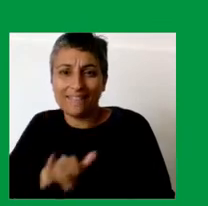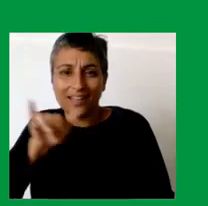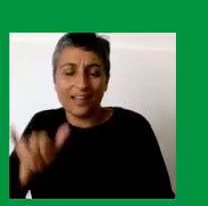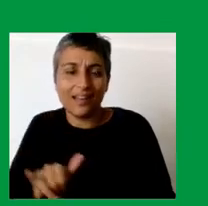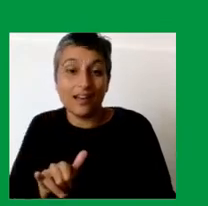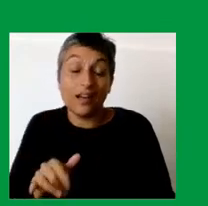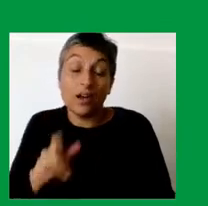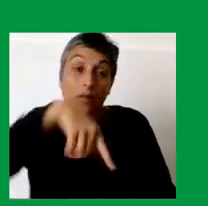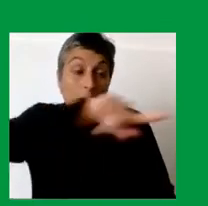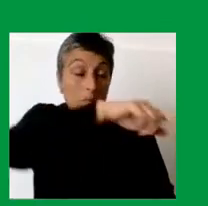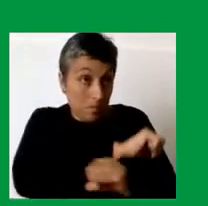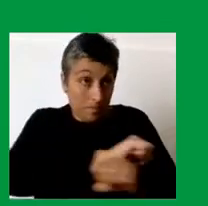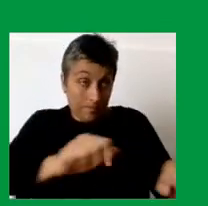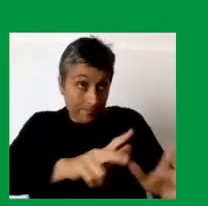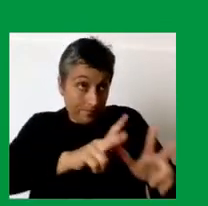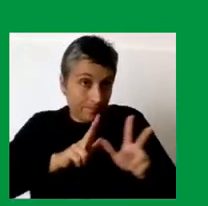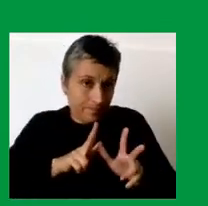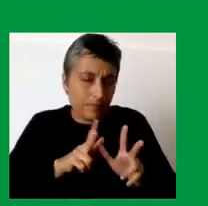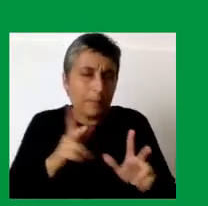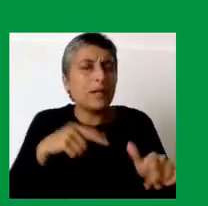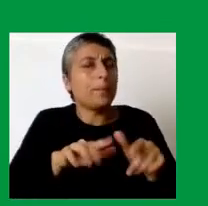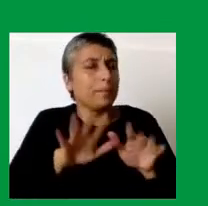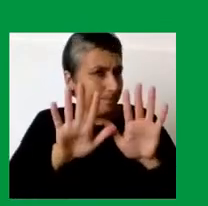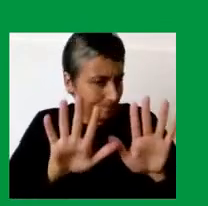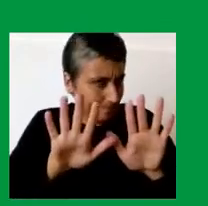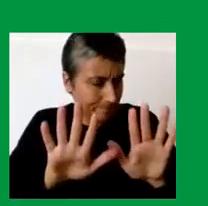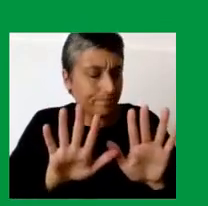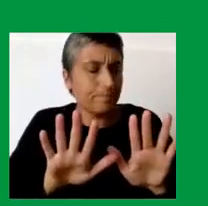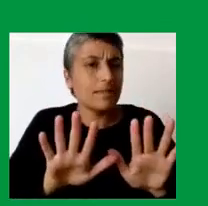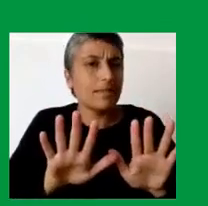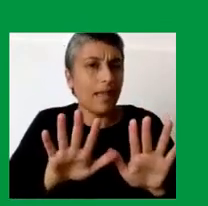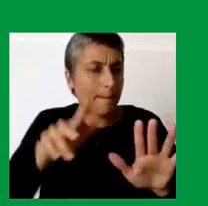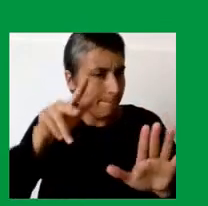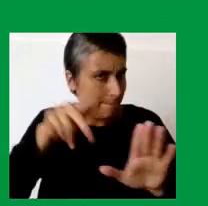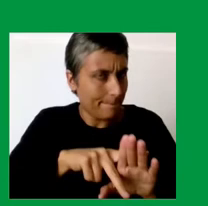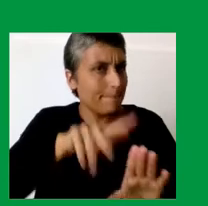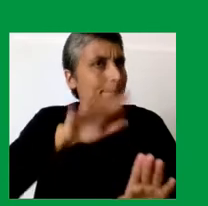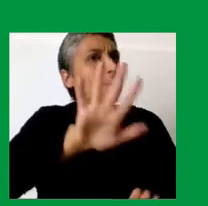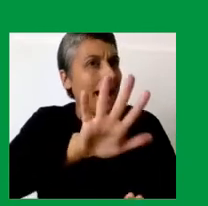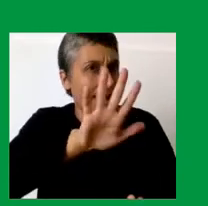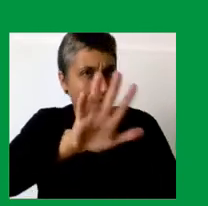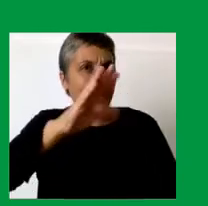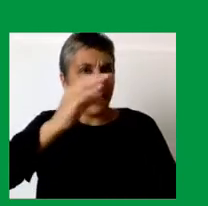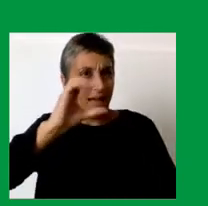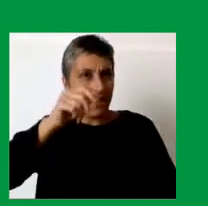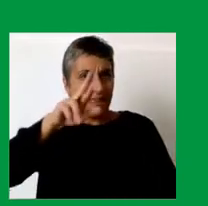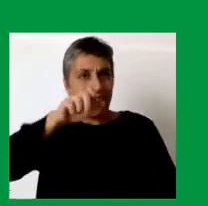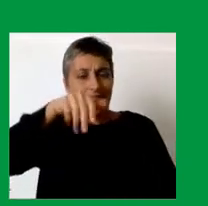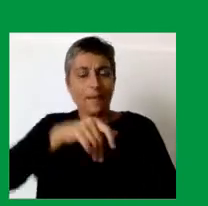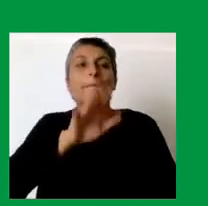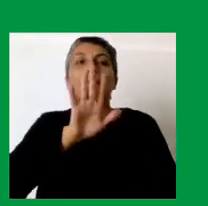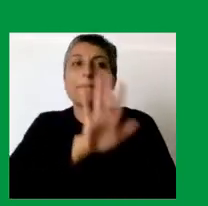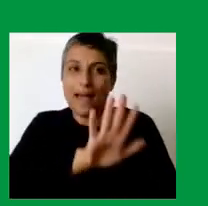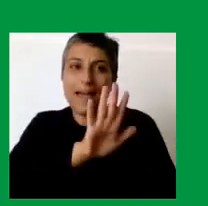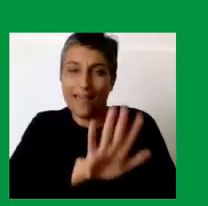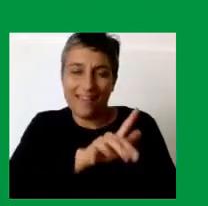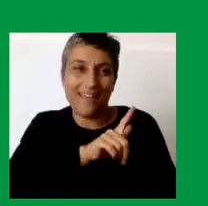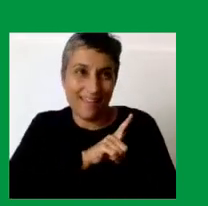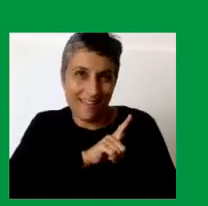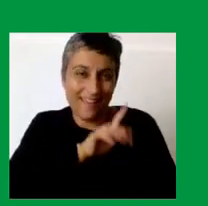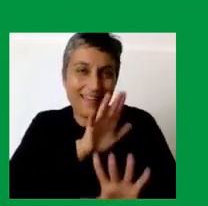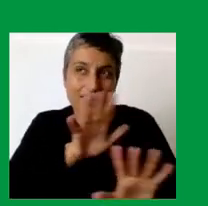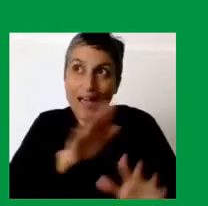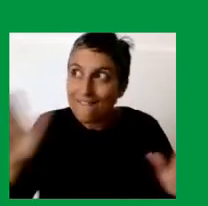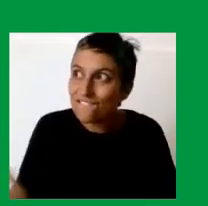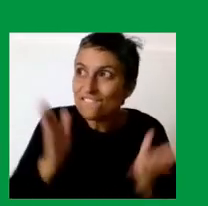acá me pueden decir, pero Cari, para un poco, para. Te entusiasmas y le das.